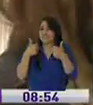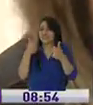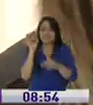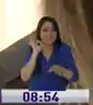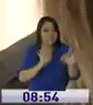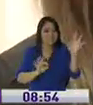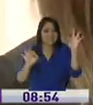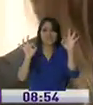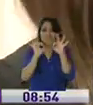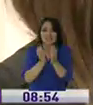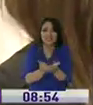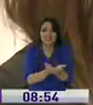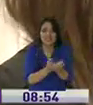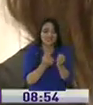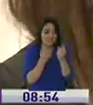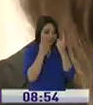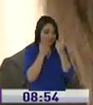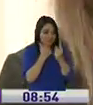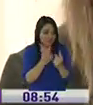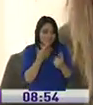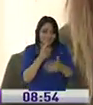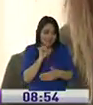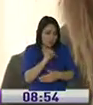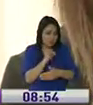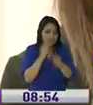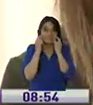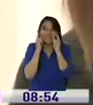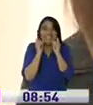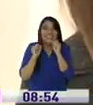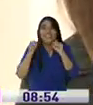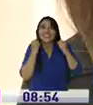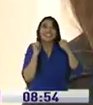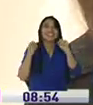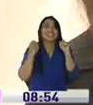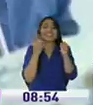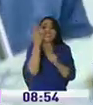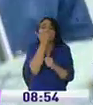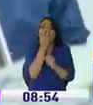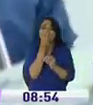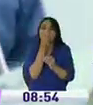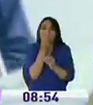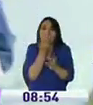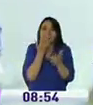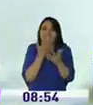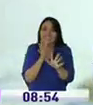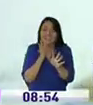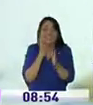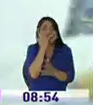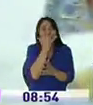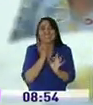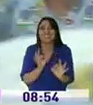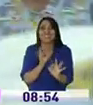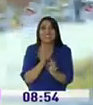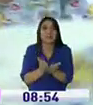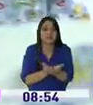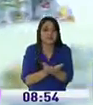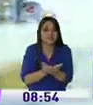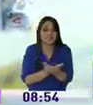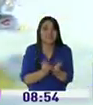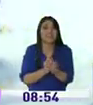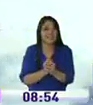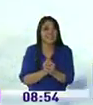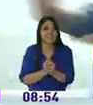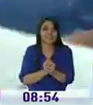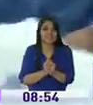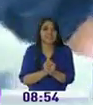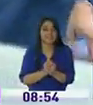En perfectas condiciones. De hecho, nos sorprendió verlo lo despierto, lo alegre, lo activo que está el niño, y bueno, eso tiene mucho que ver con